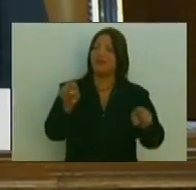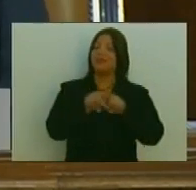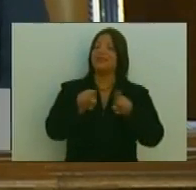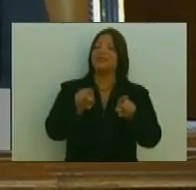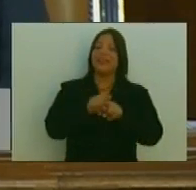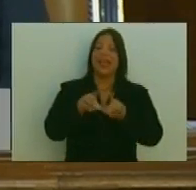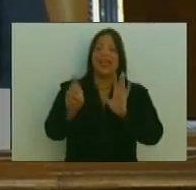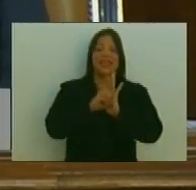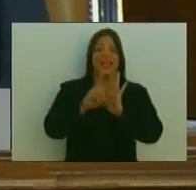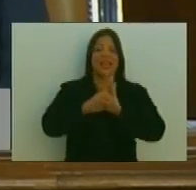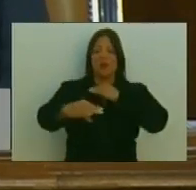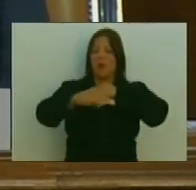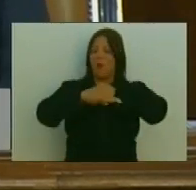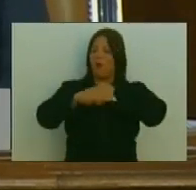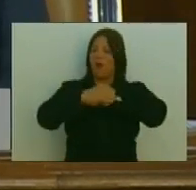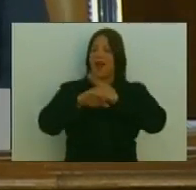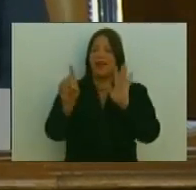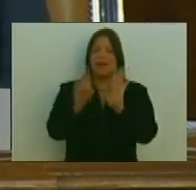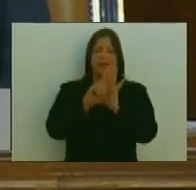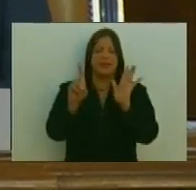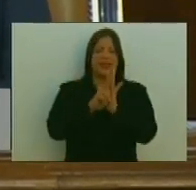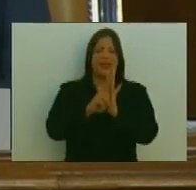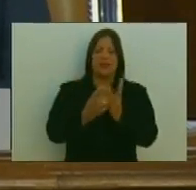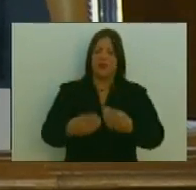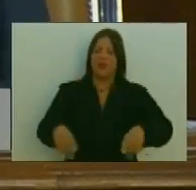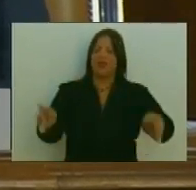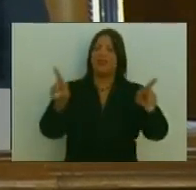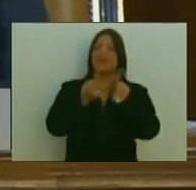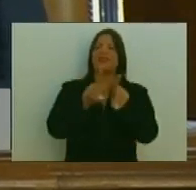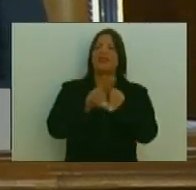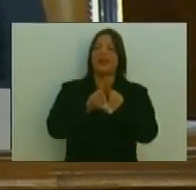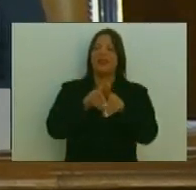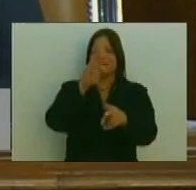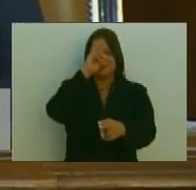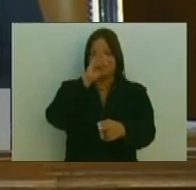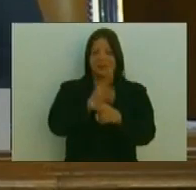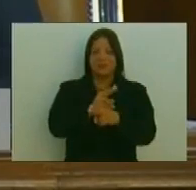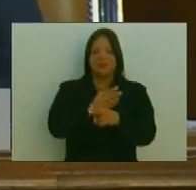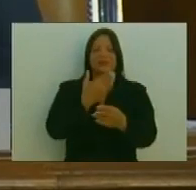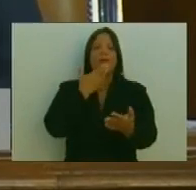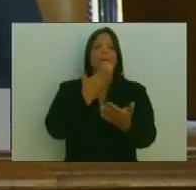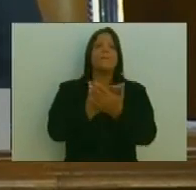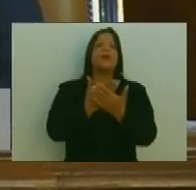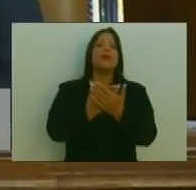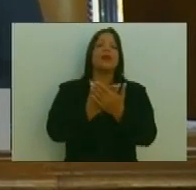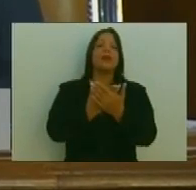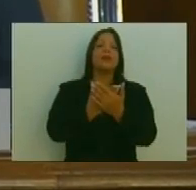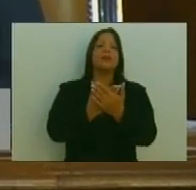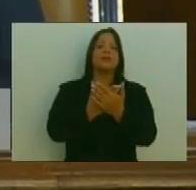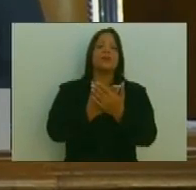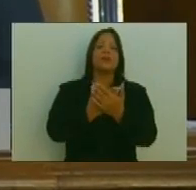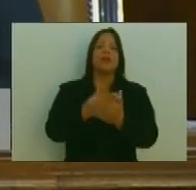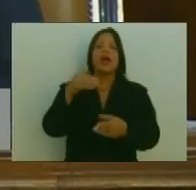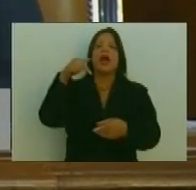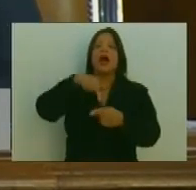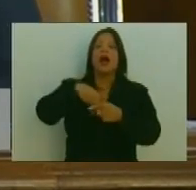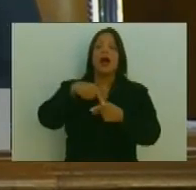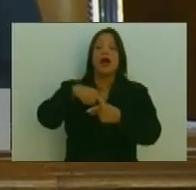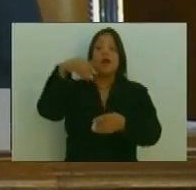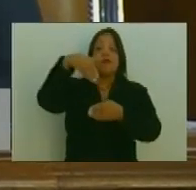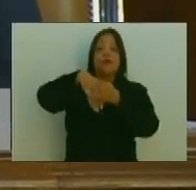el derecho a la igualdad y el derecho a la dignidad. Bueno, compañeros, yo voy a pedirle entonces que sometamos